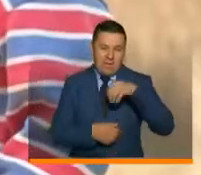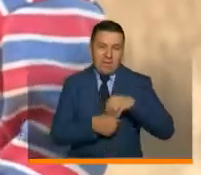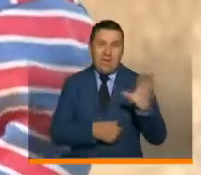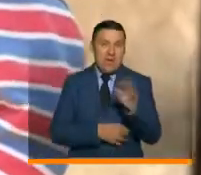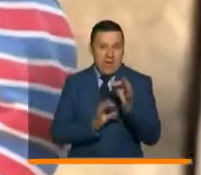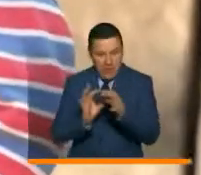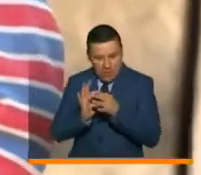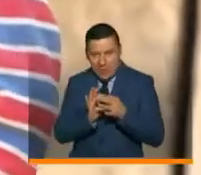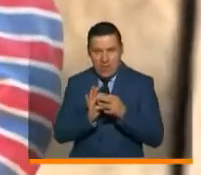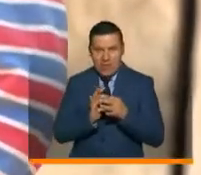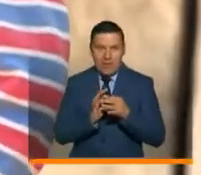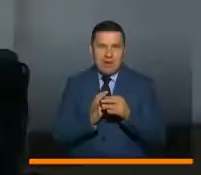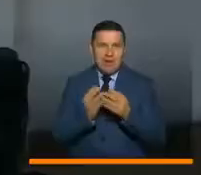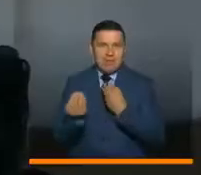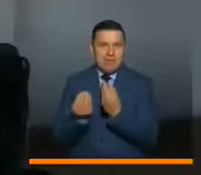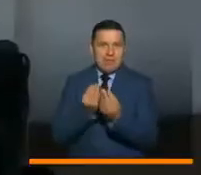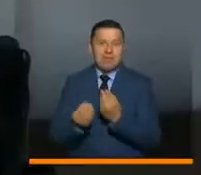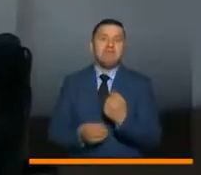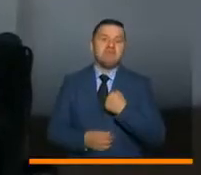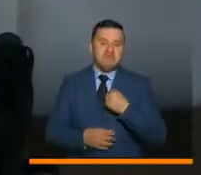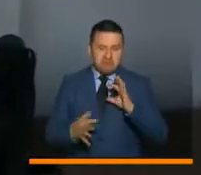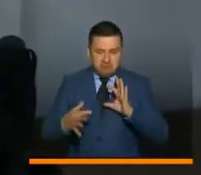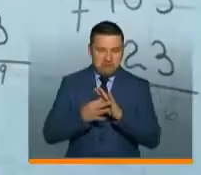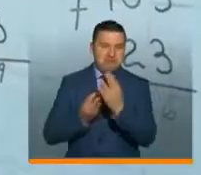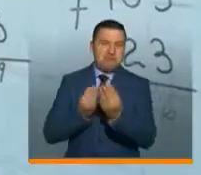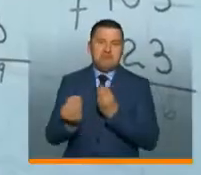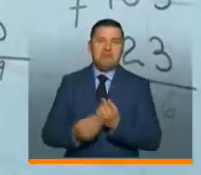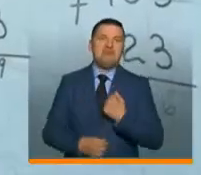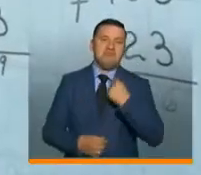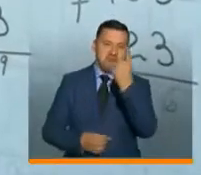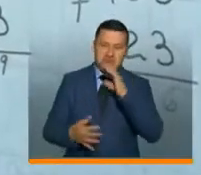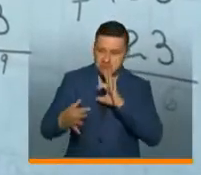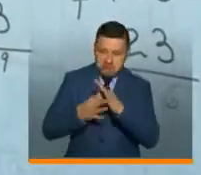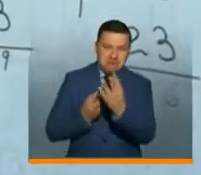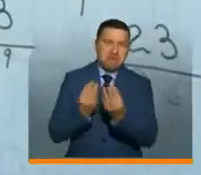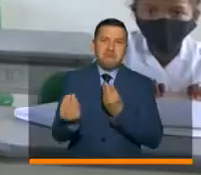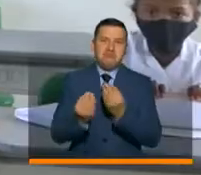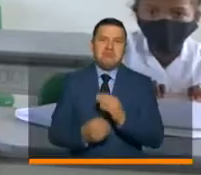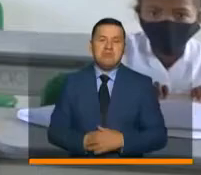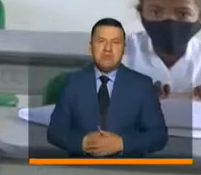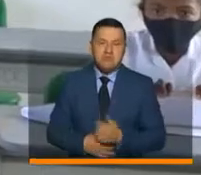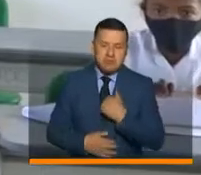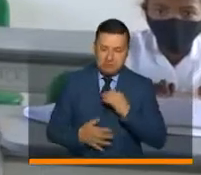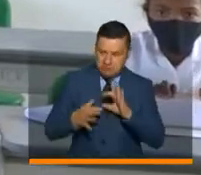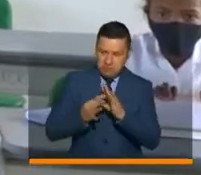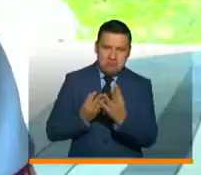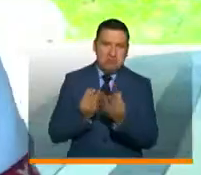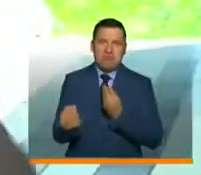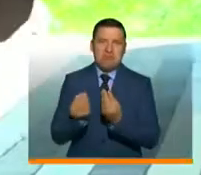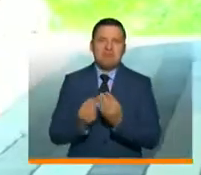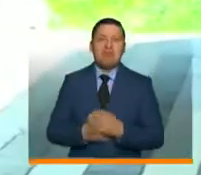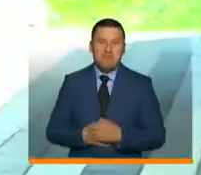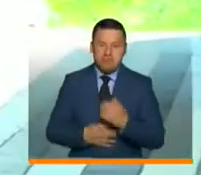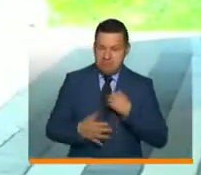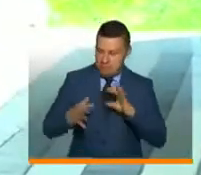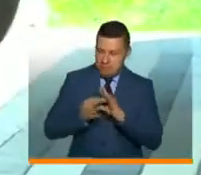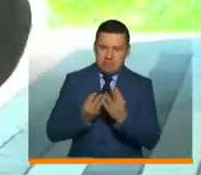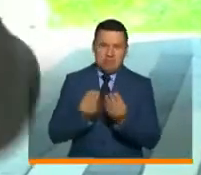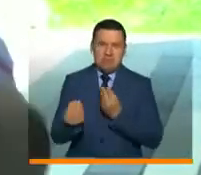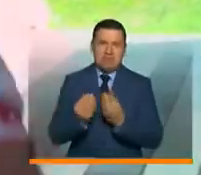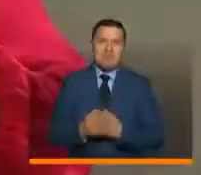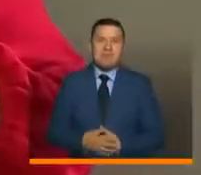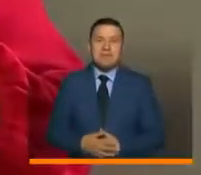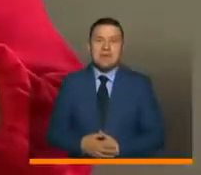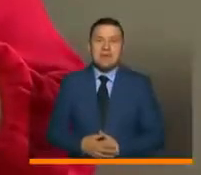Todos unidos por la alternancia. Yo me uno a la alternancia. Yo me uno a la alternancia. Yo me uno a la alternancia. Yo me uno a la